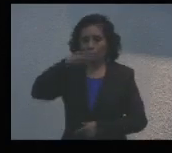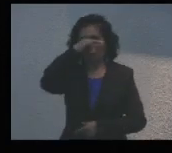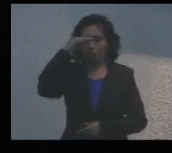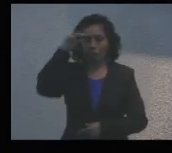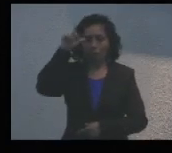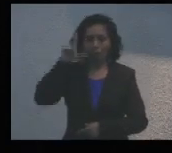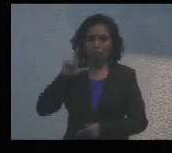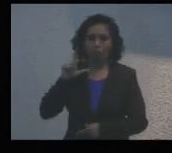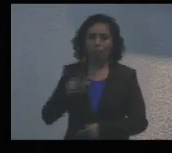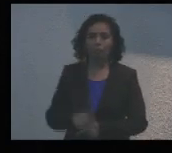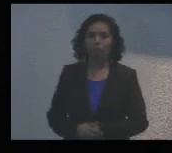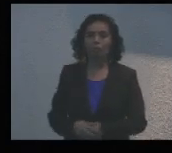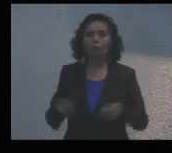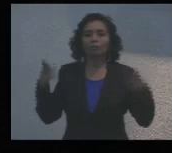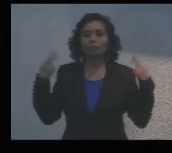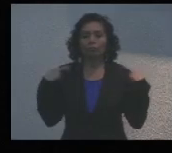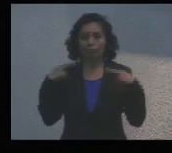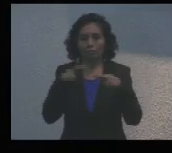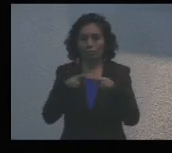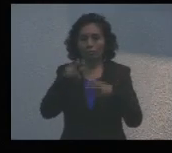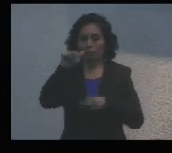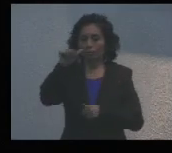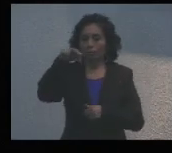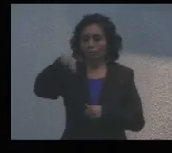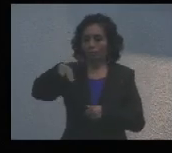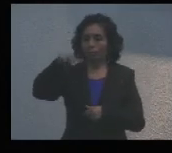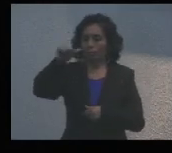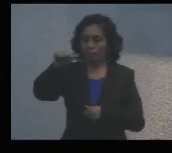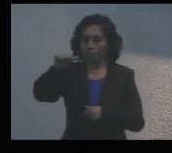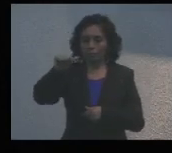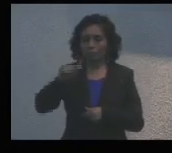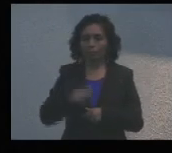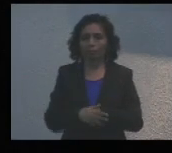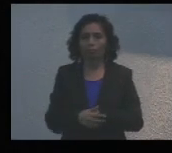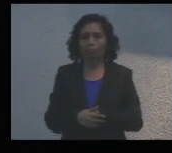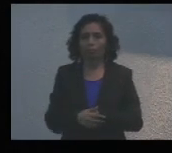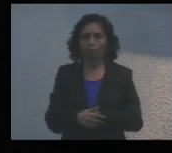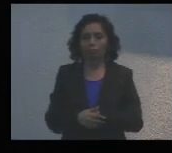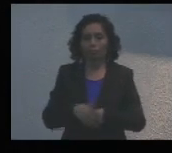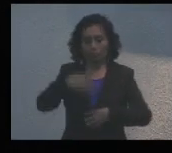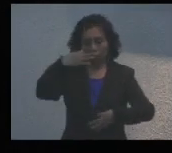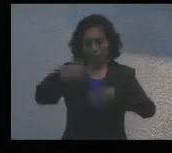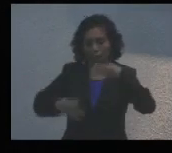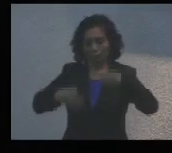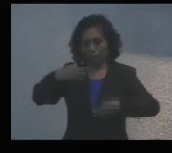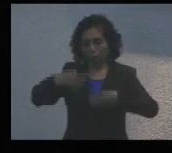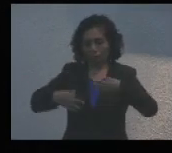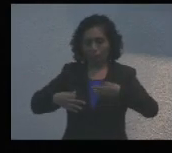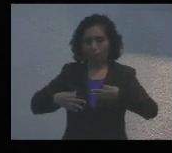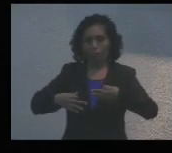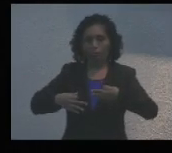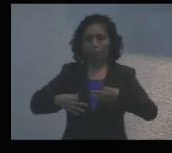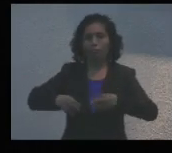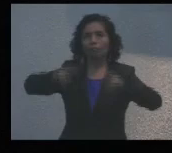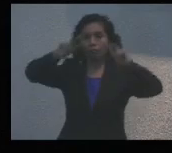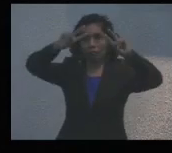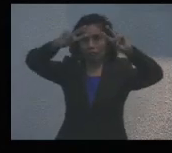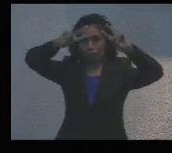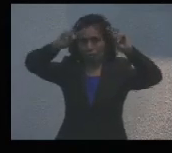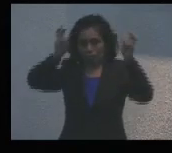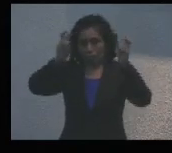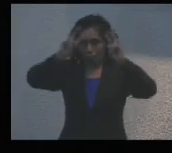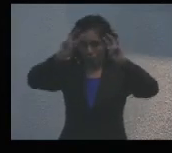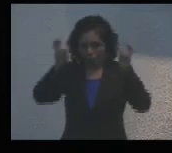Lezama, a la maestra Ana Mercedes Castillo Carvajal, magistrada numeraria de la segunda